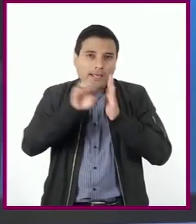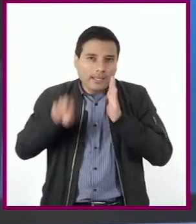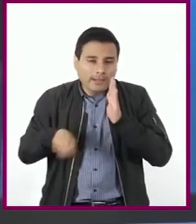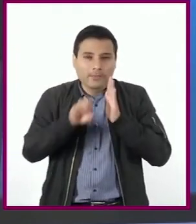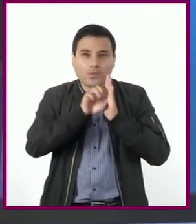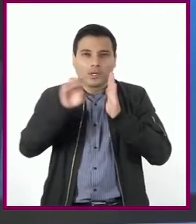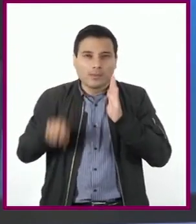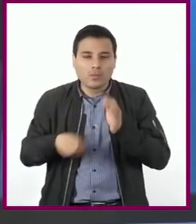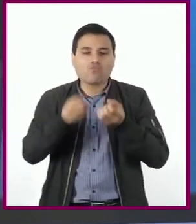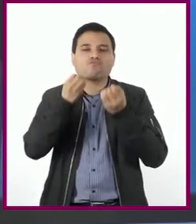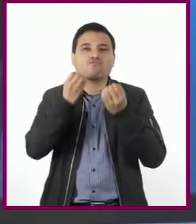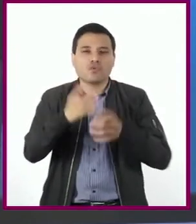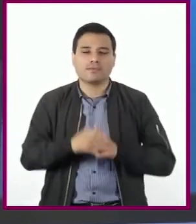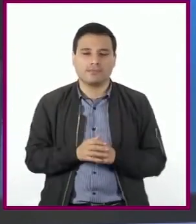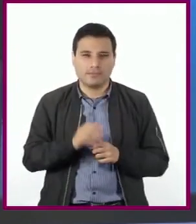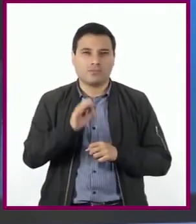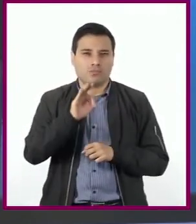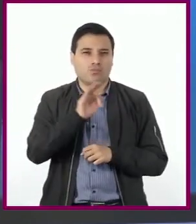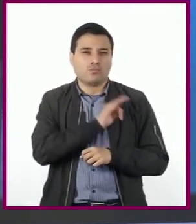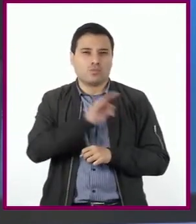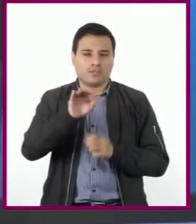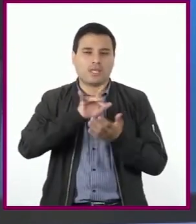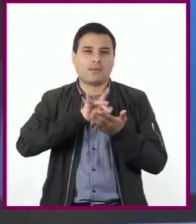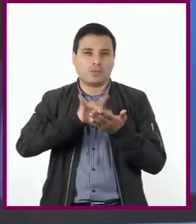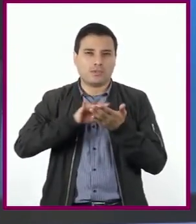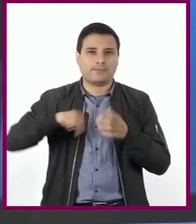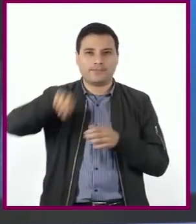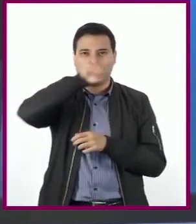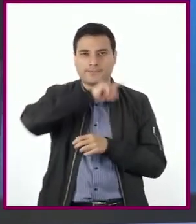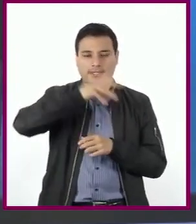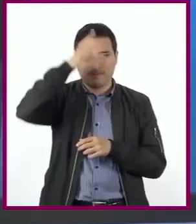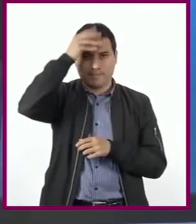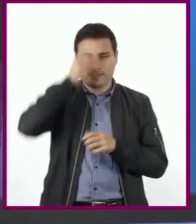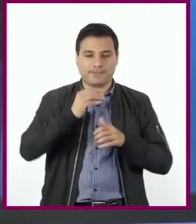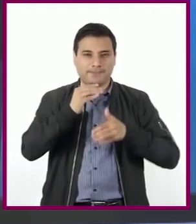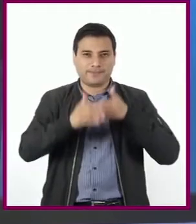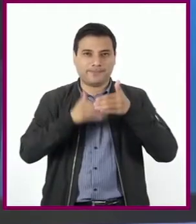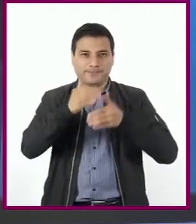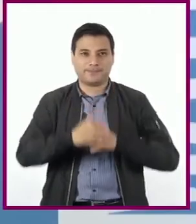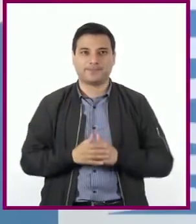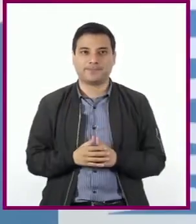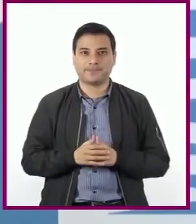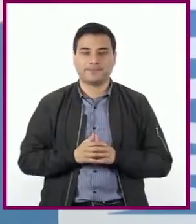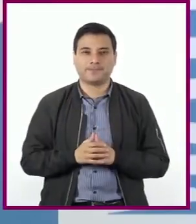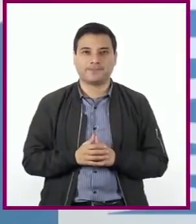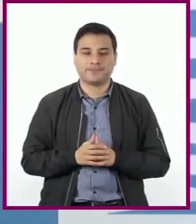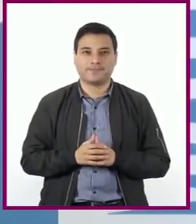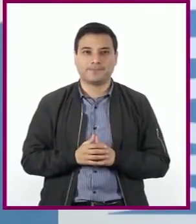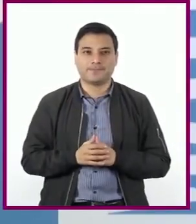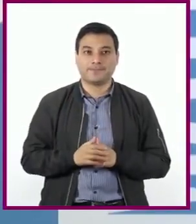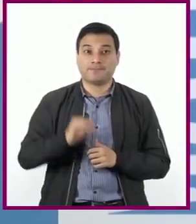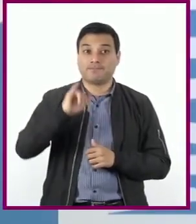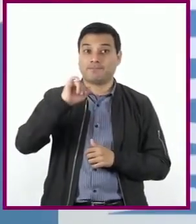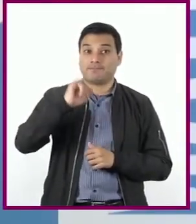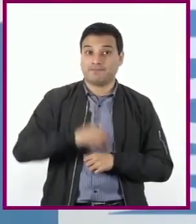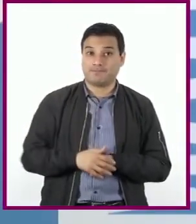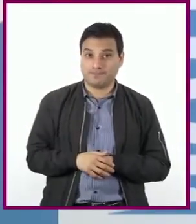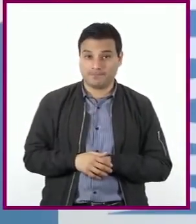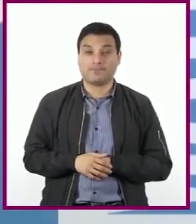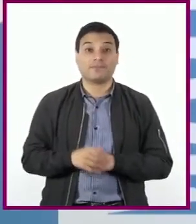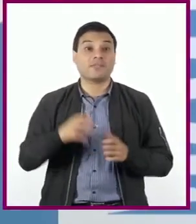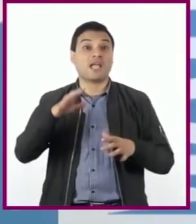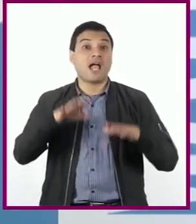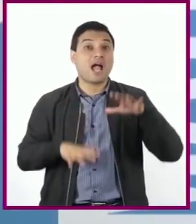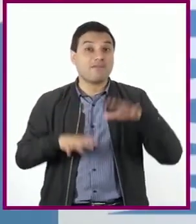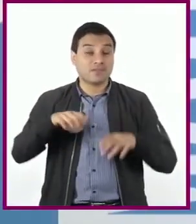sus hallazgos en la construcción de su aprendizaje a lo largo de estas actividades. Es cierto que hay muchas